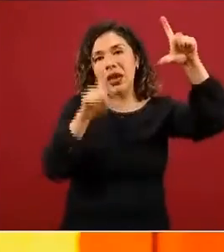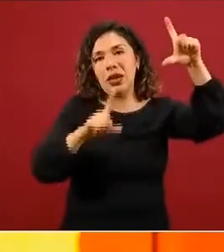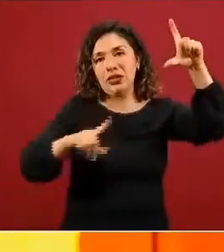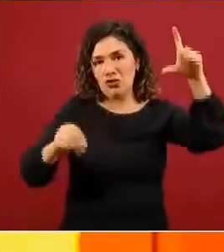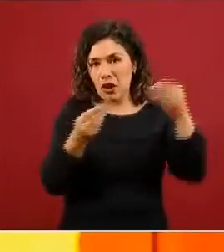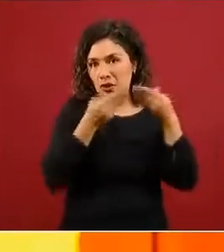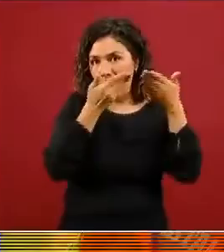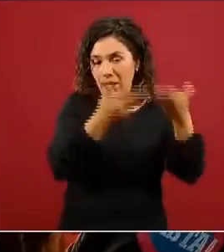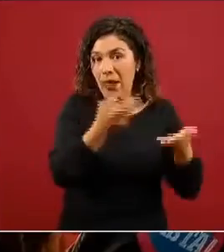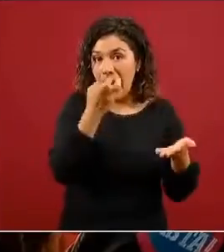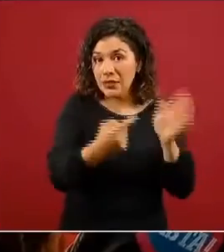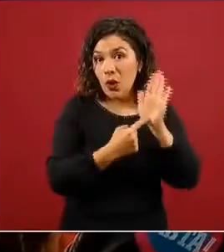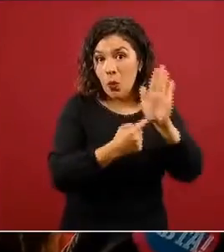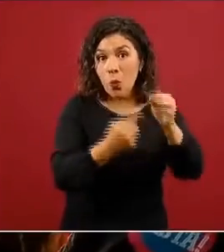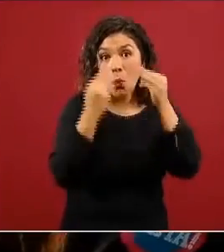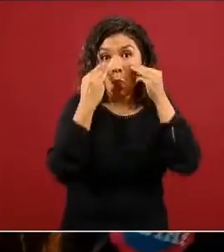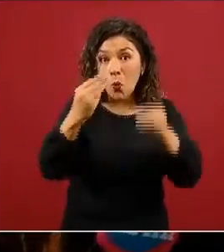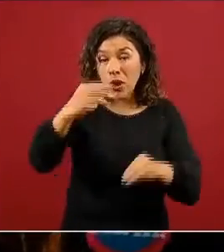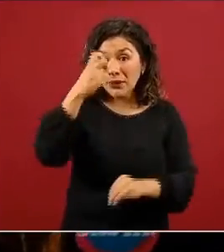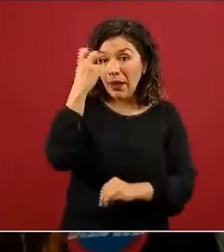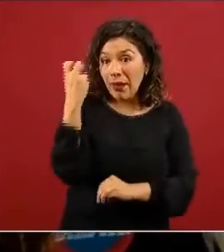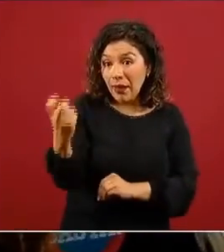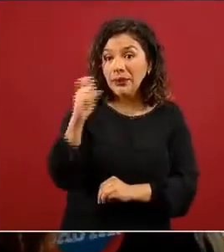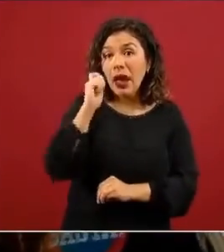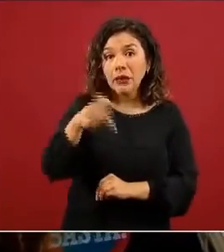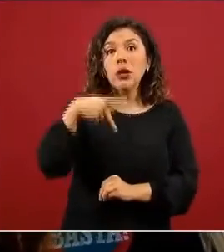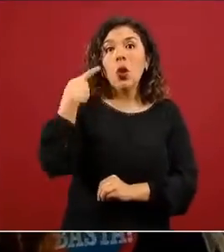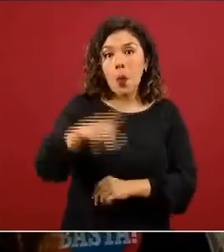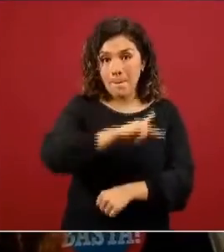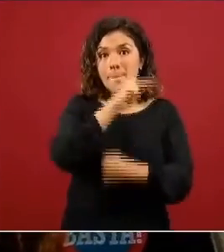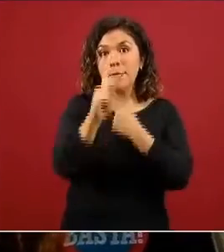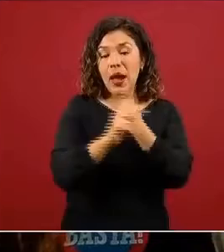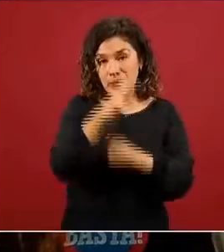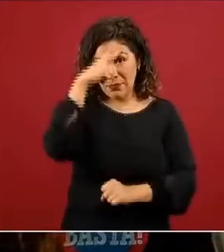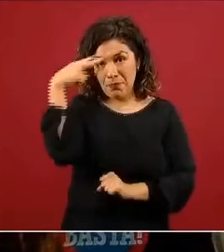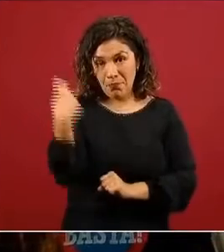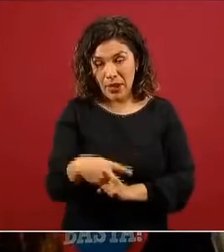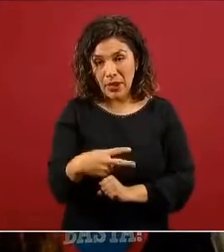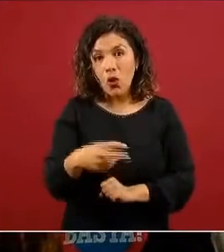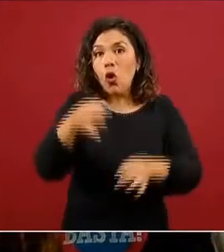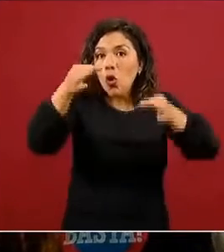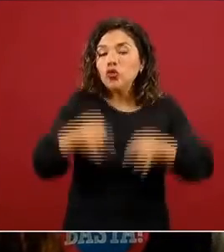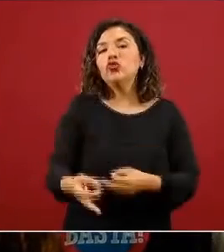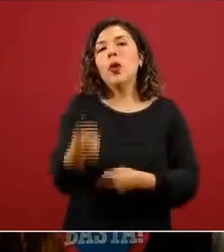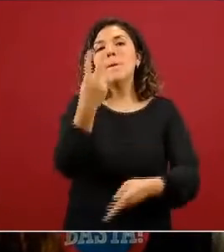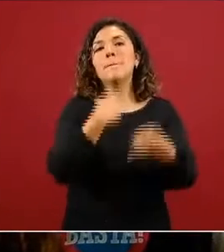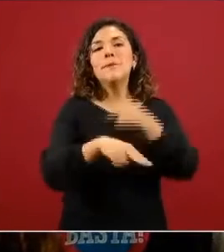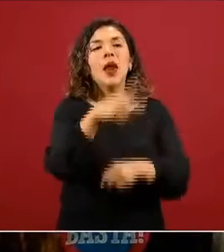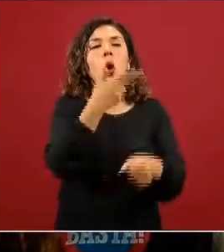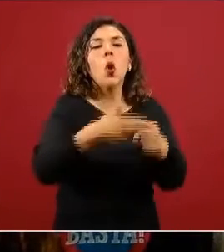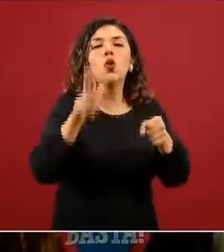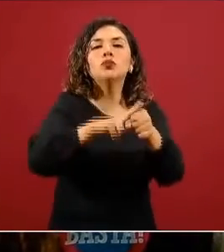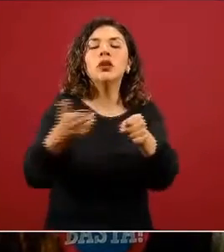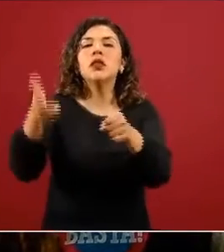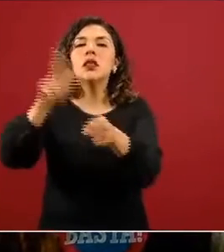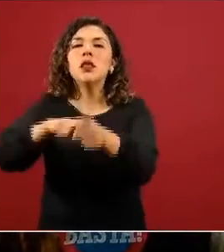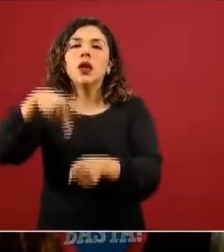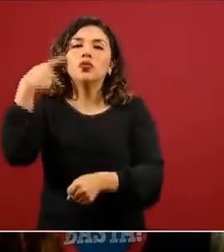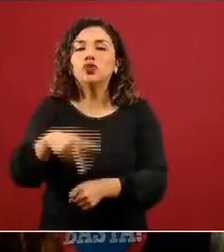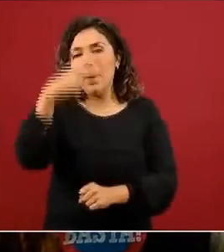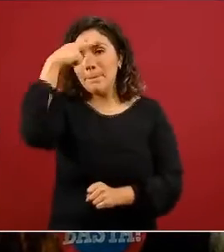nacional. Los datos que aquí presentamos pertenecen al país, pertenecen a México, porque son generados por